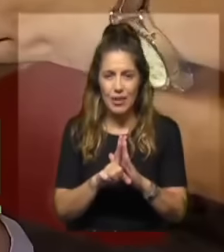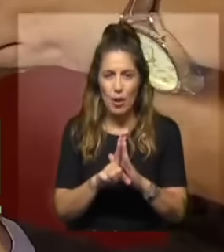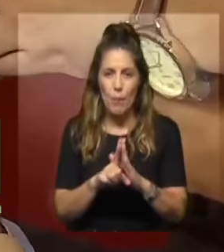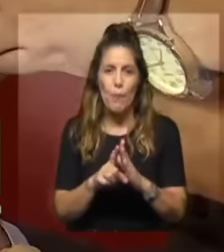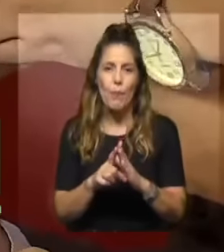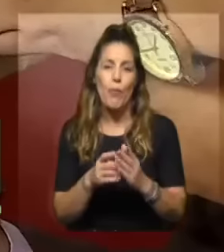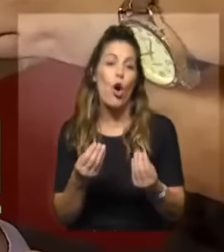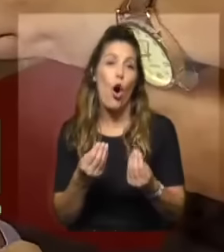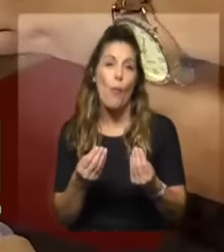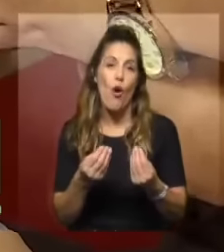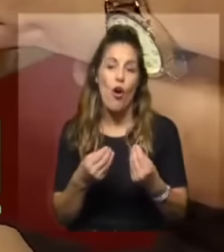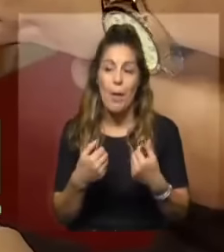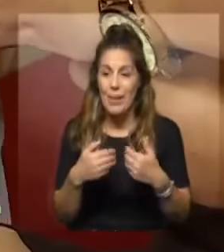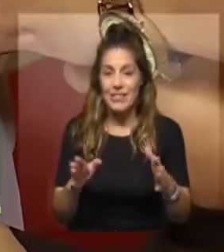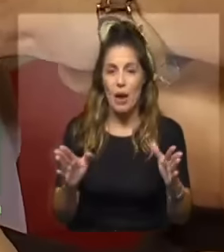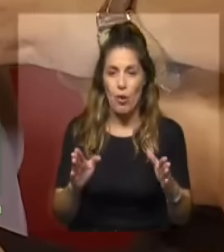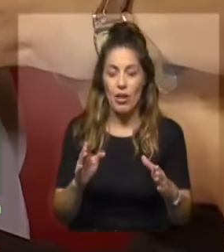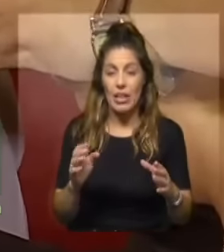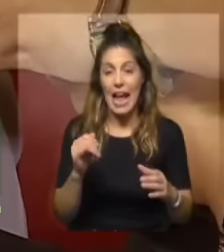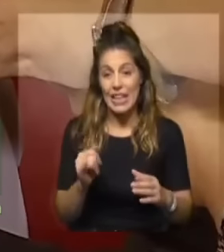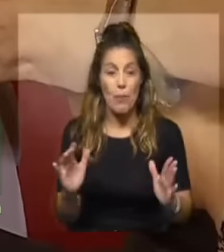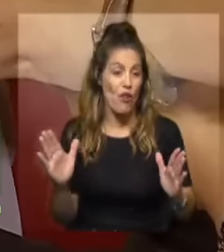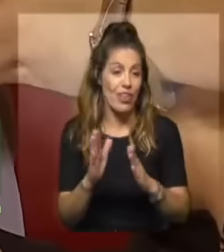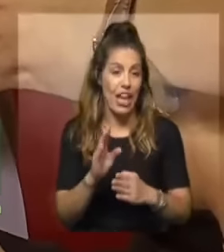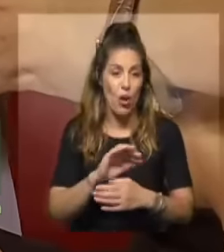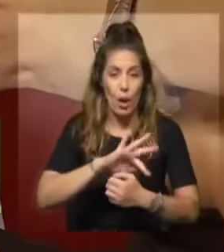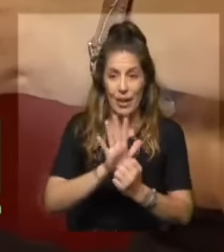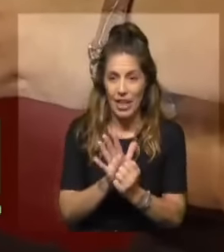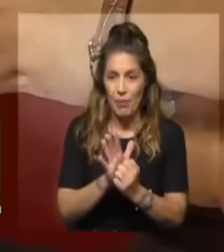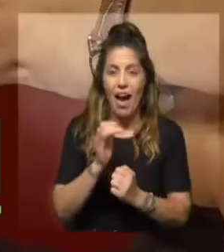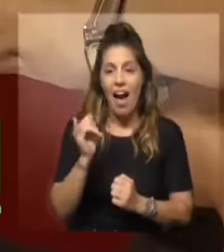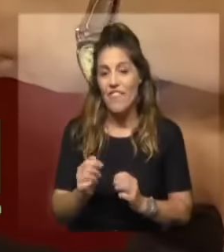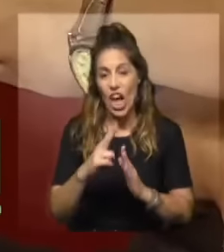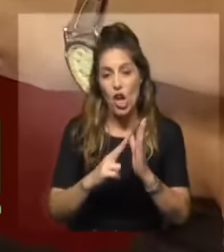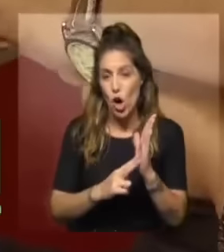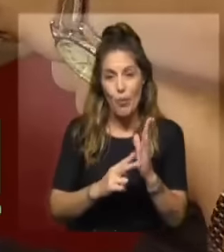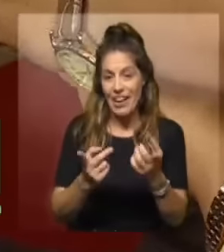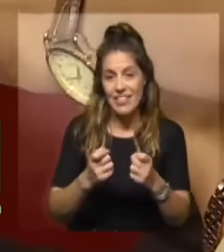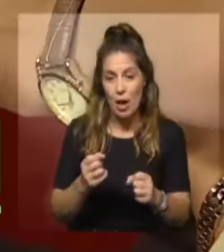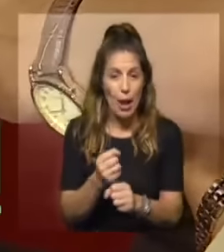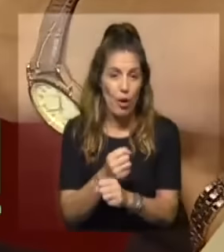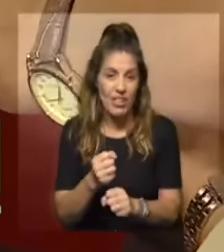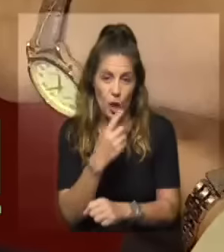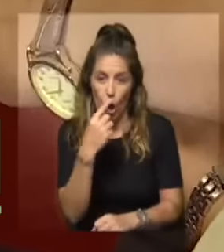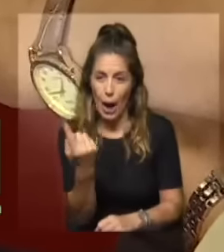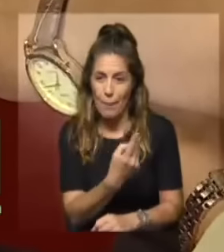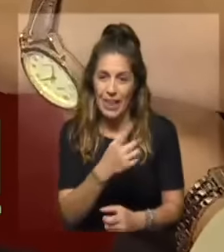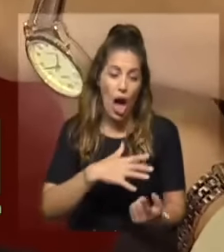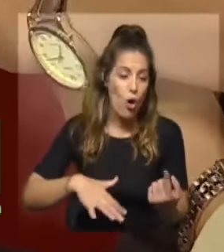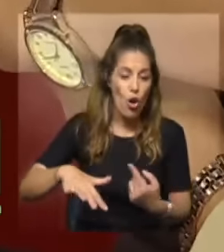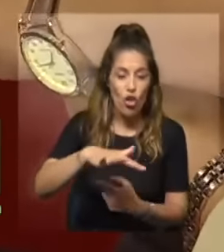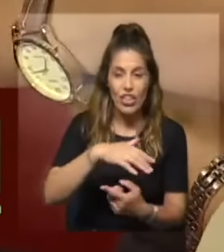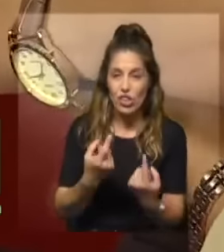enfrentaba una pandemia y había normas que debíamos sancionar y que por lo tanto era un